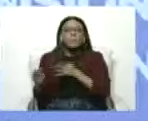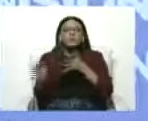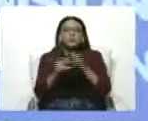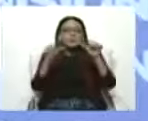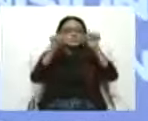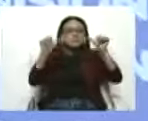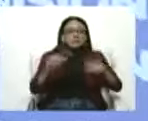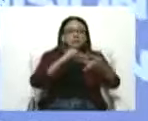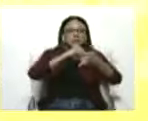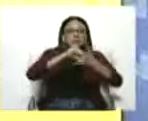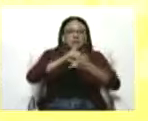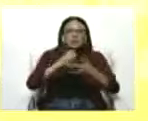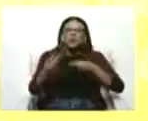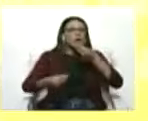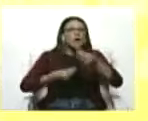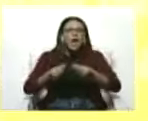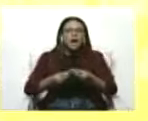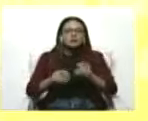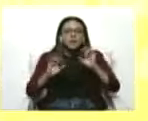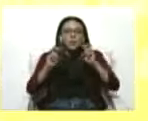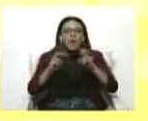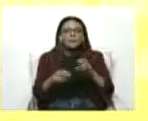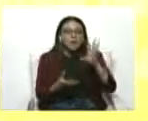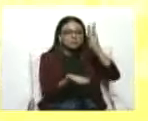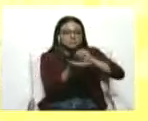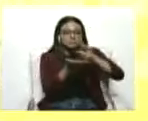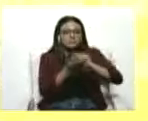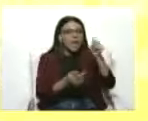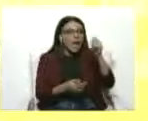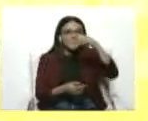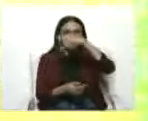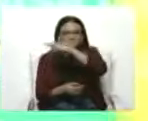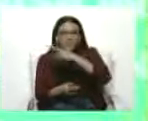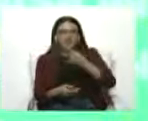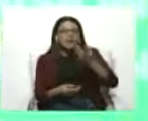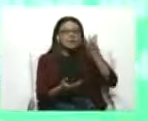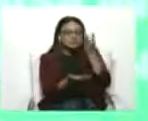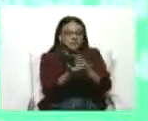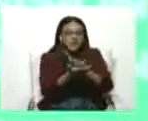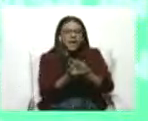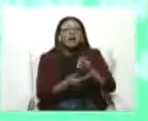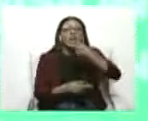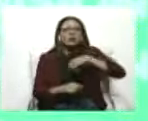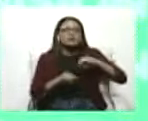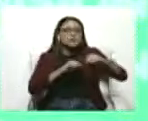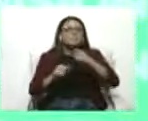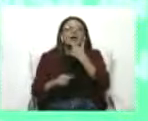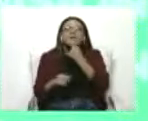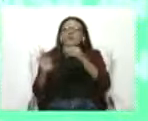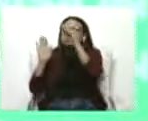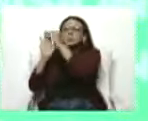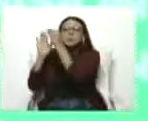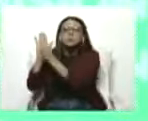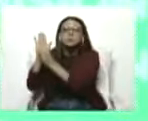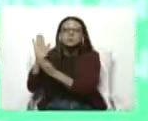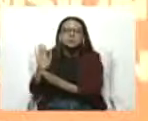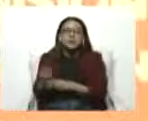tecnológico mediante una aplicación. Se indicaba desde acá que cada fuerza de la